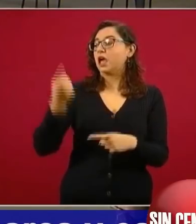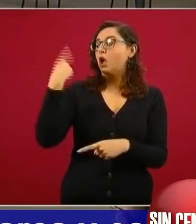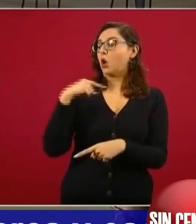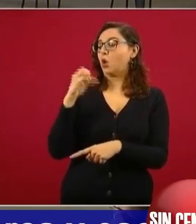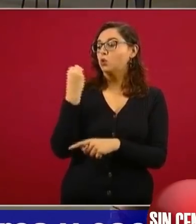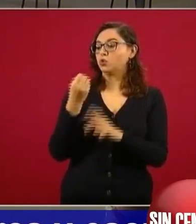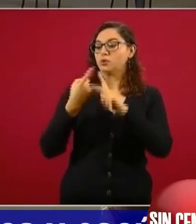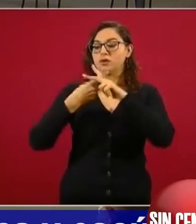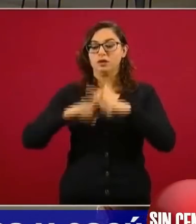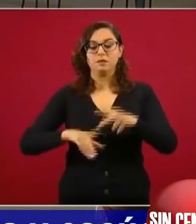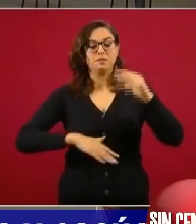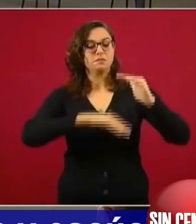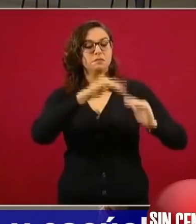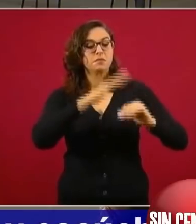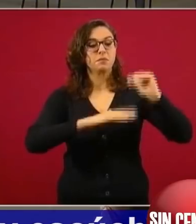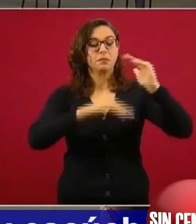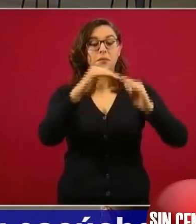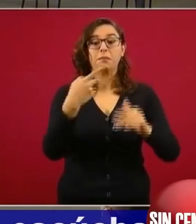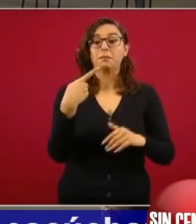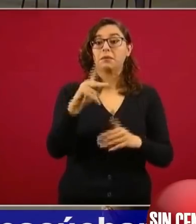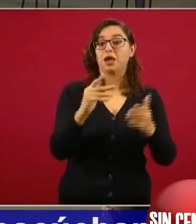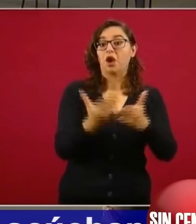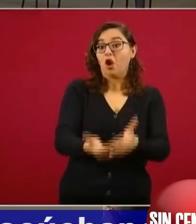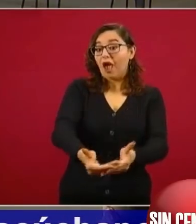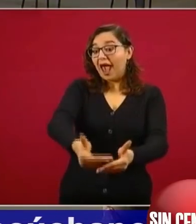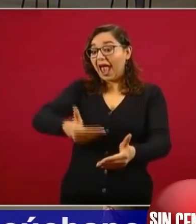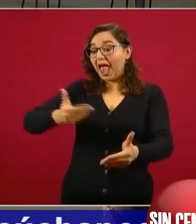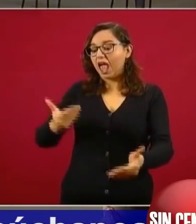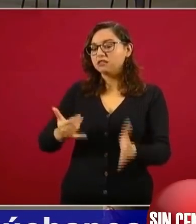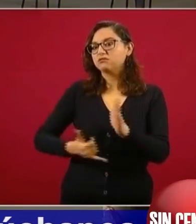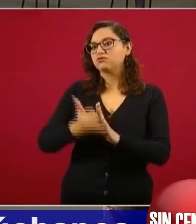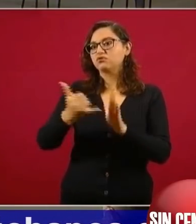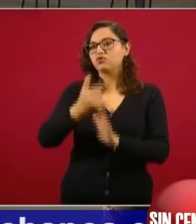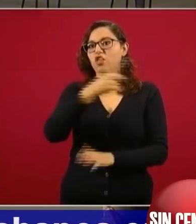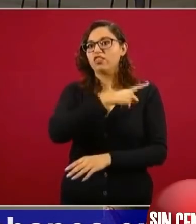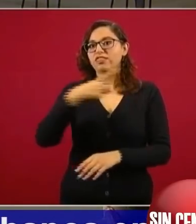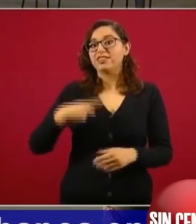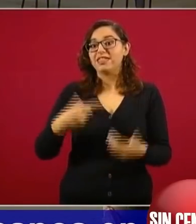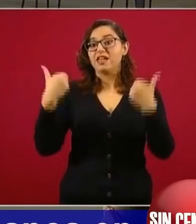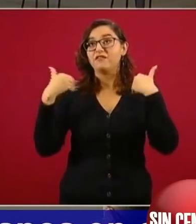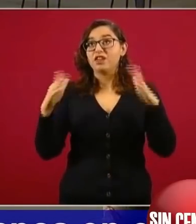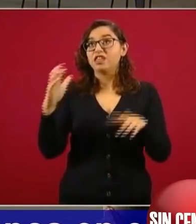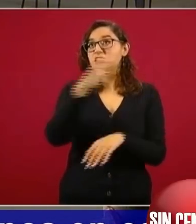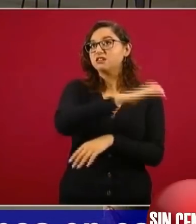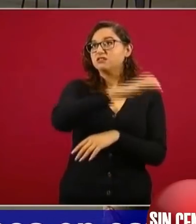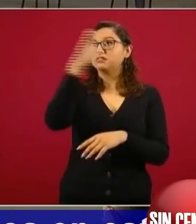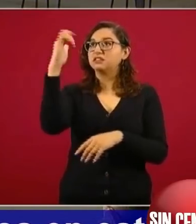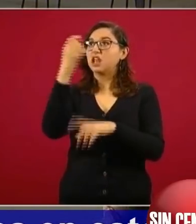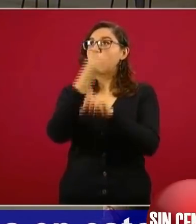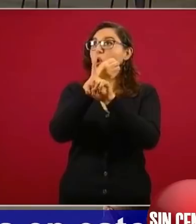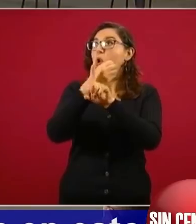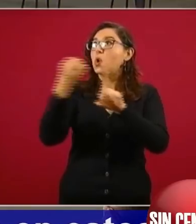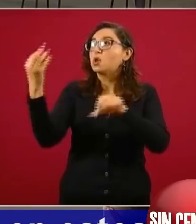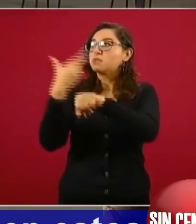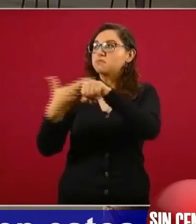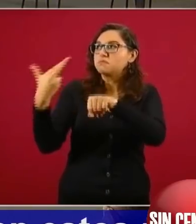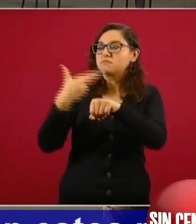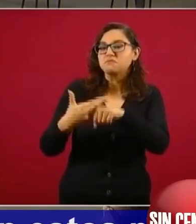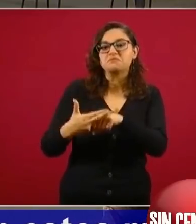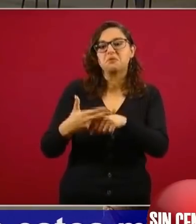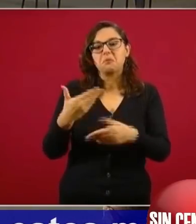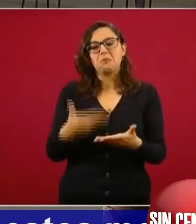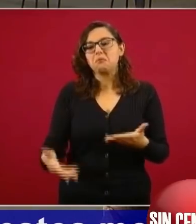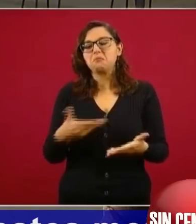de aeronavegabilidad que debieron estar antes de iniciar las obras no van ni a la mitad. Mientras el avance físico era